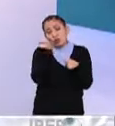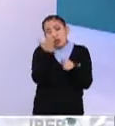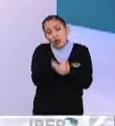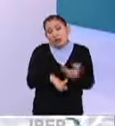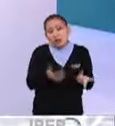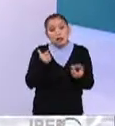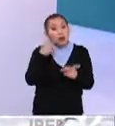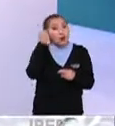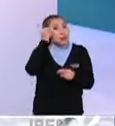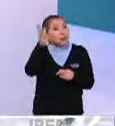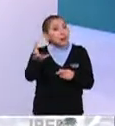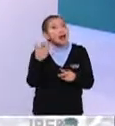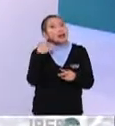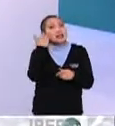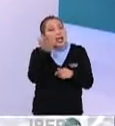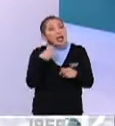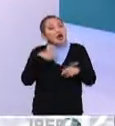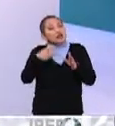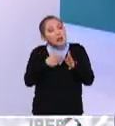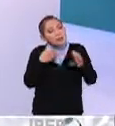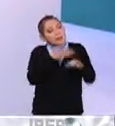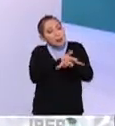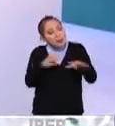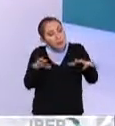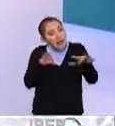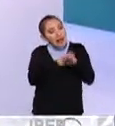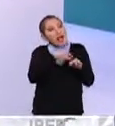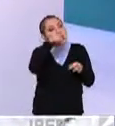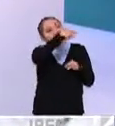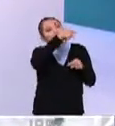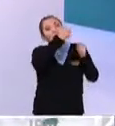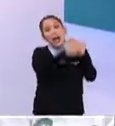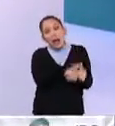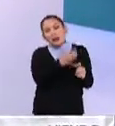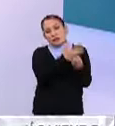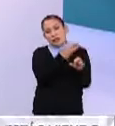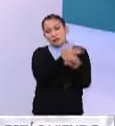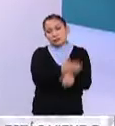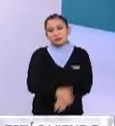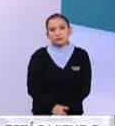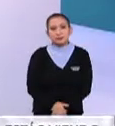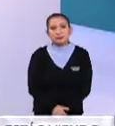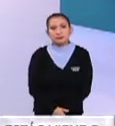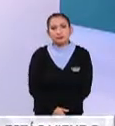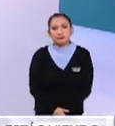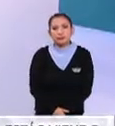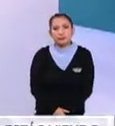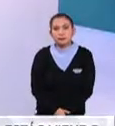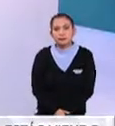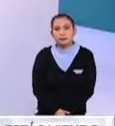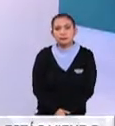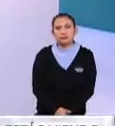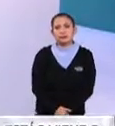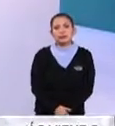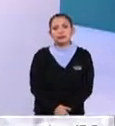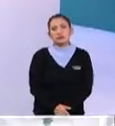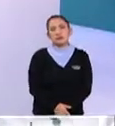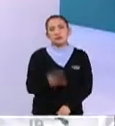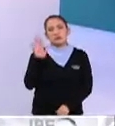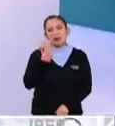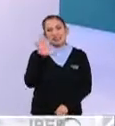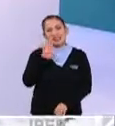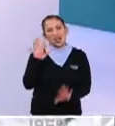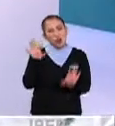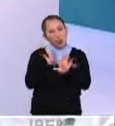buscan. Y no olvidemos, muchos buscan la reunificación familiar con familiares que ya tienen del otro lado de la frontera. Claro. Así es, pareciera que estamos en